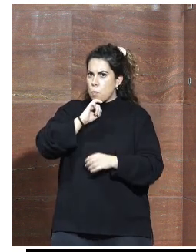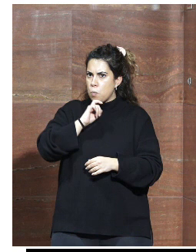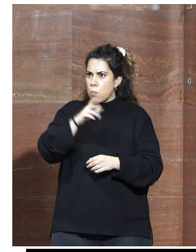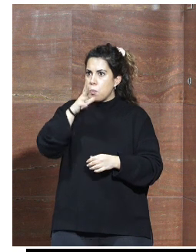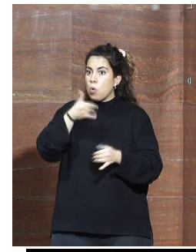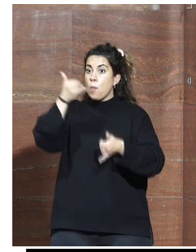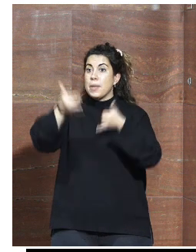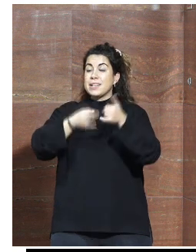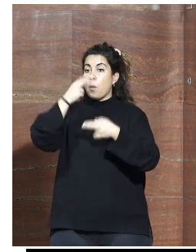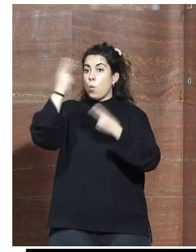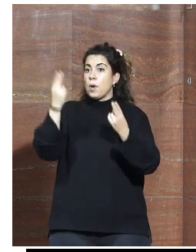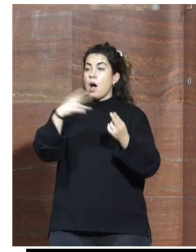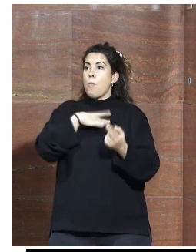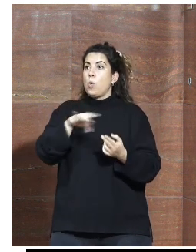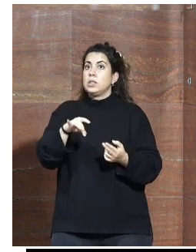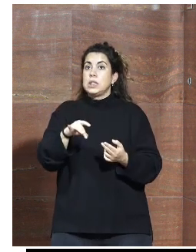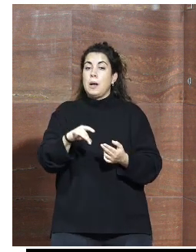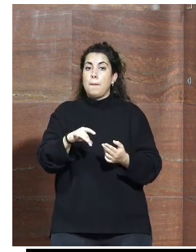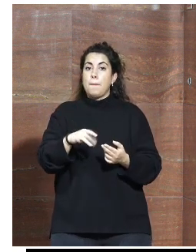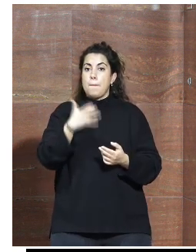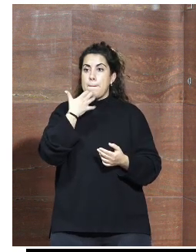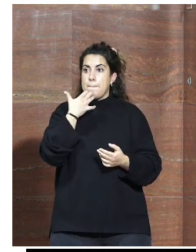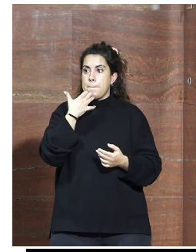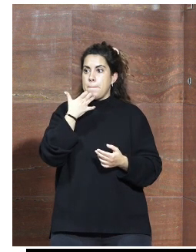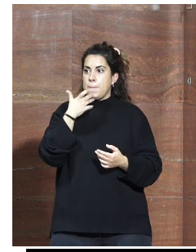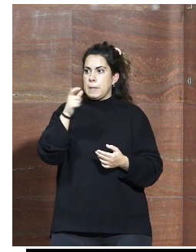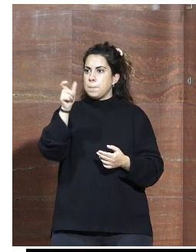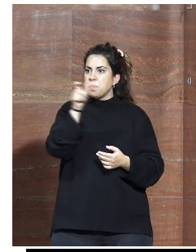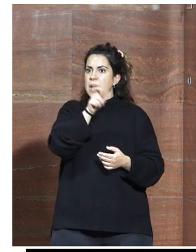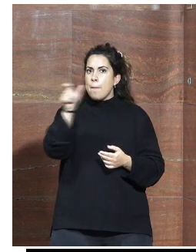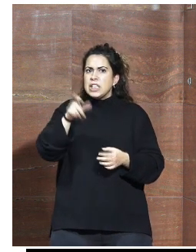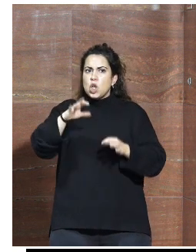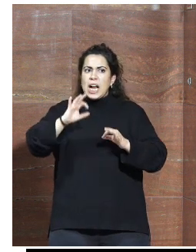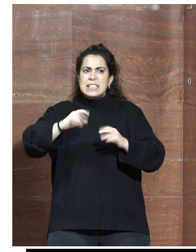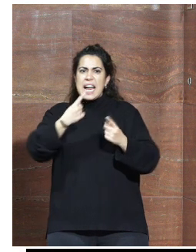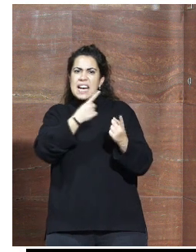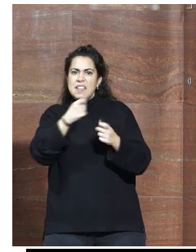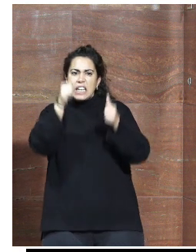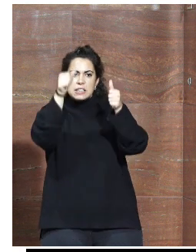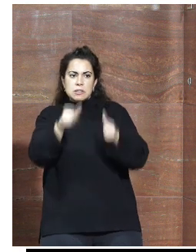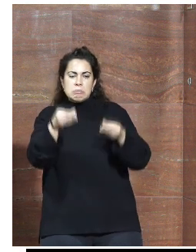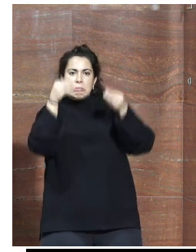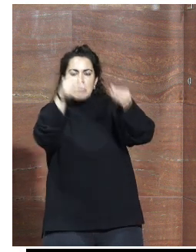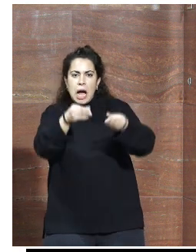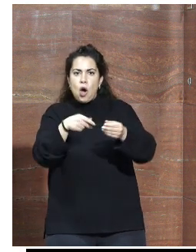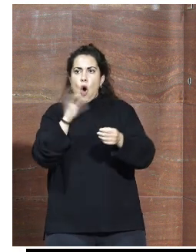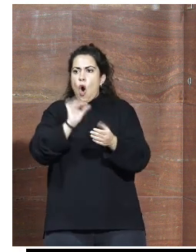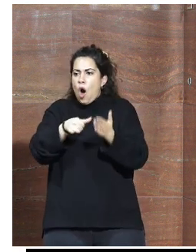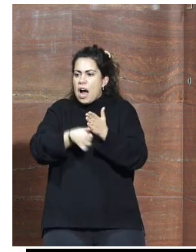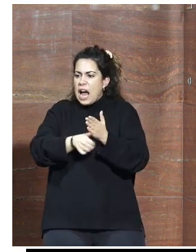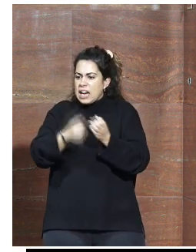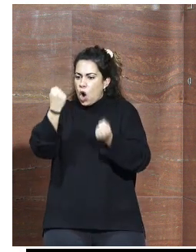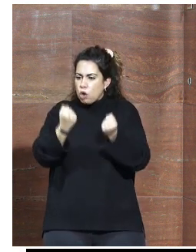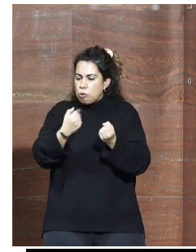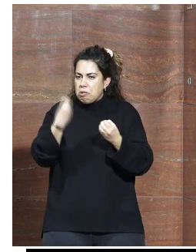puede utilizarlo personas que no necesitan una capacitación como para poder tener un carnet de conducir de coche,